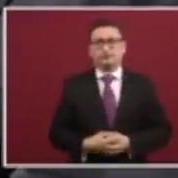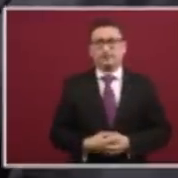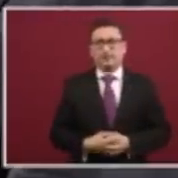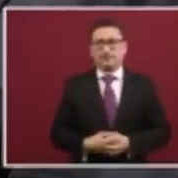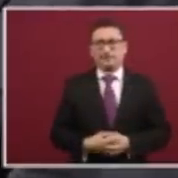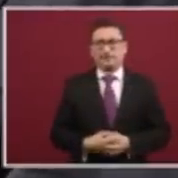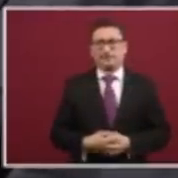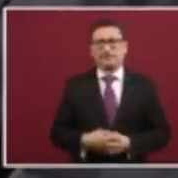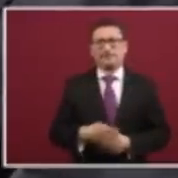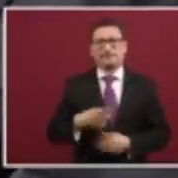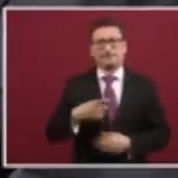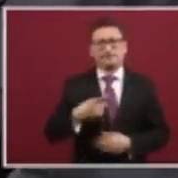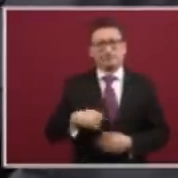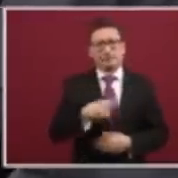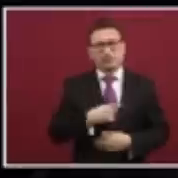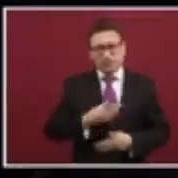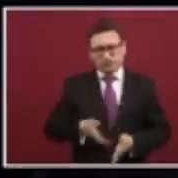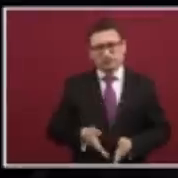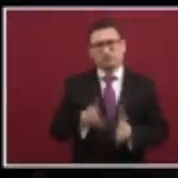nosotros tenemos que